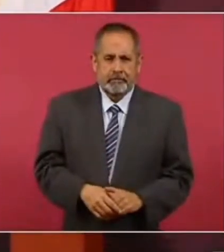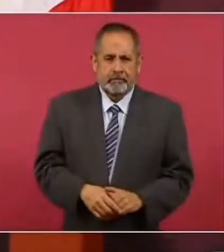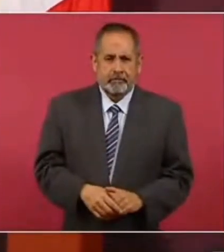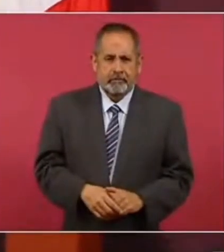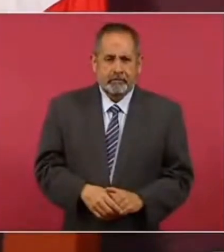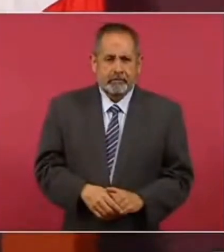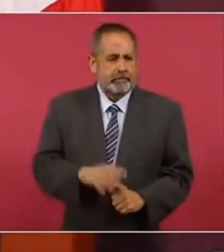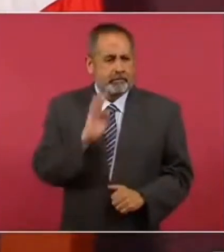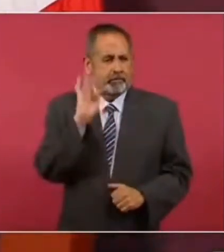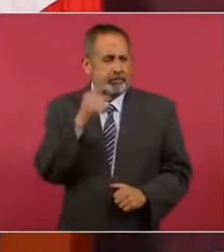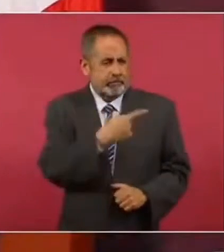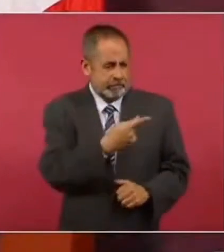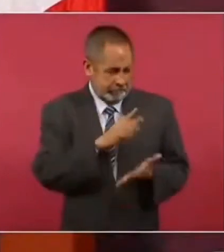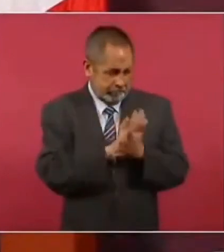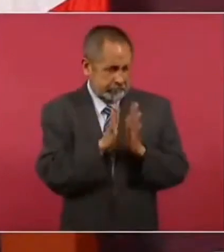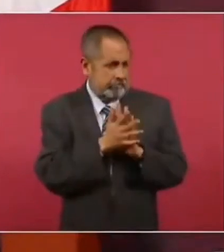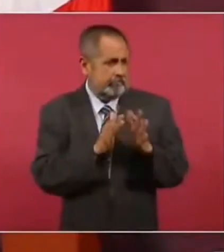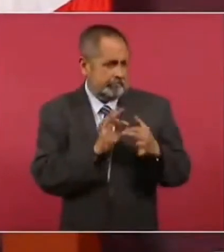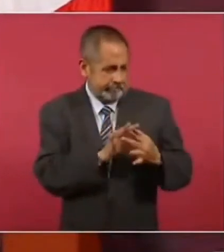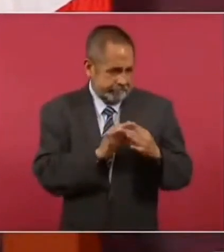establecemos relaciones de complicidad